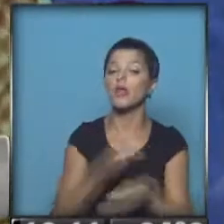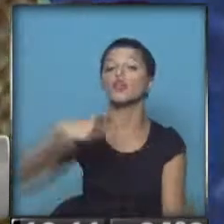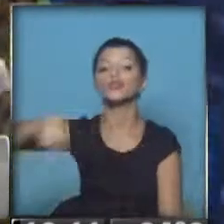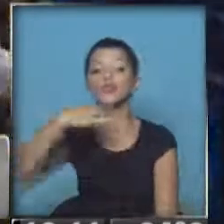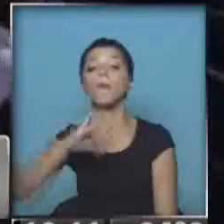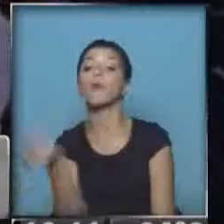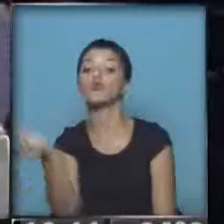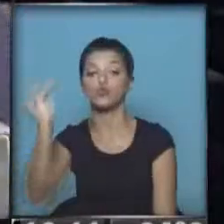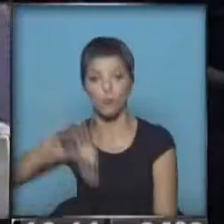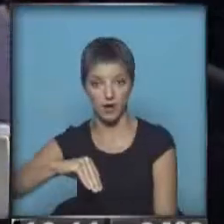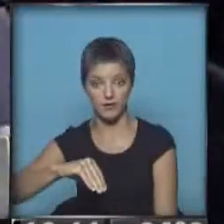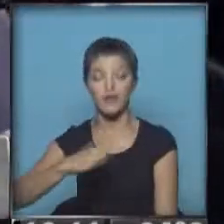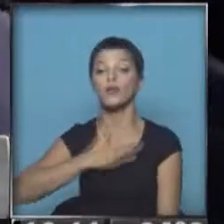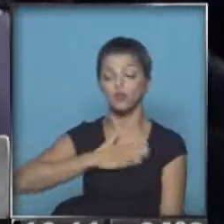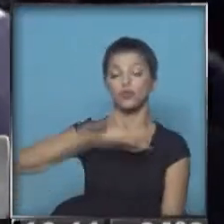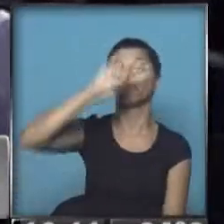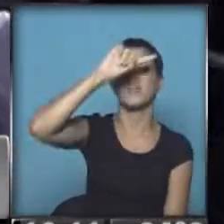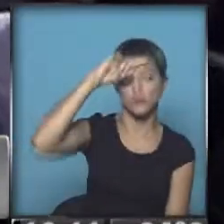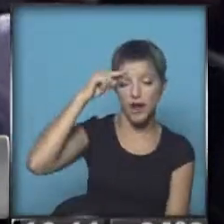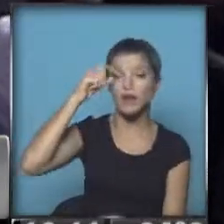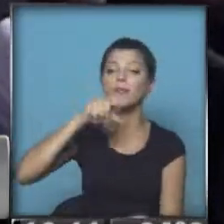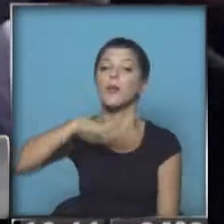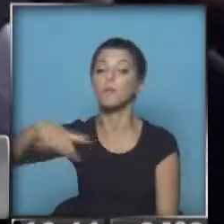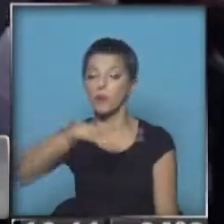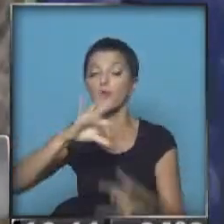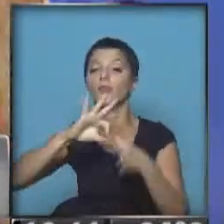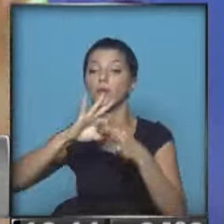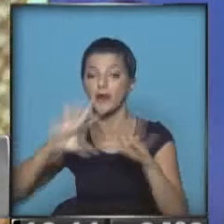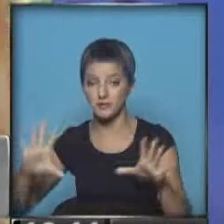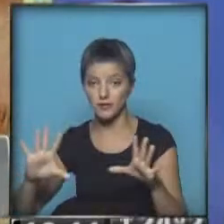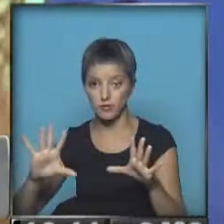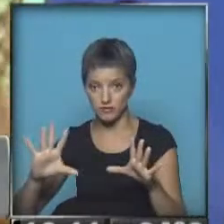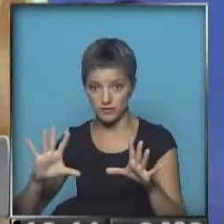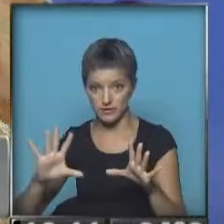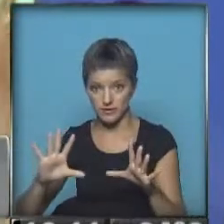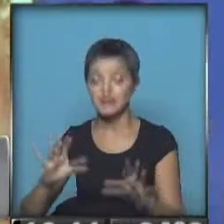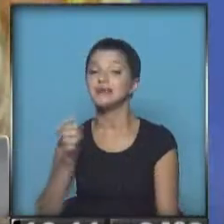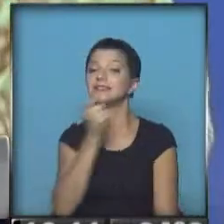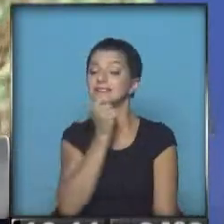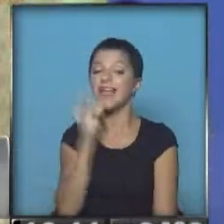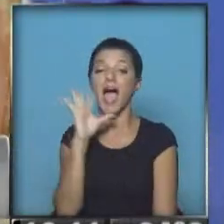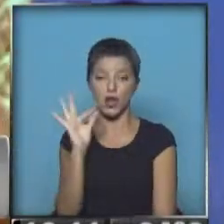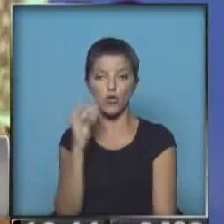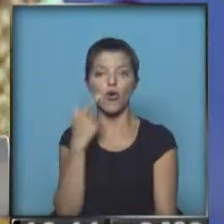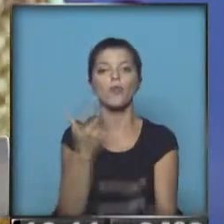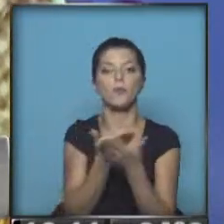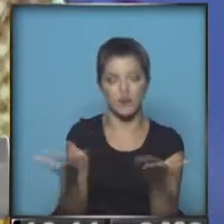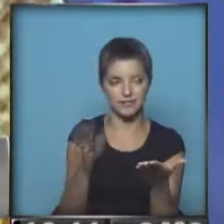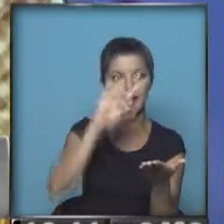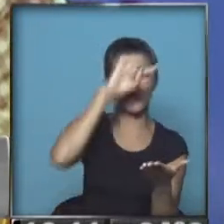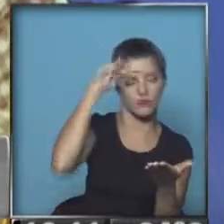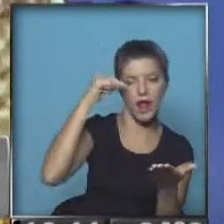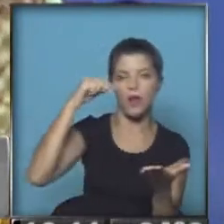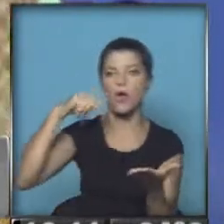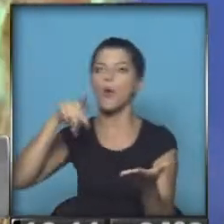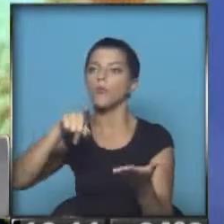que somos nacionales, populares y democráticos. Y si algo distingue ser nacional, popular